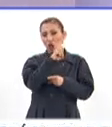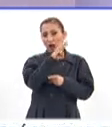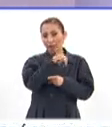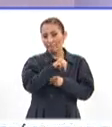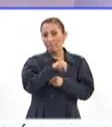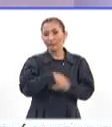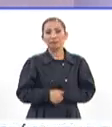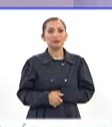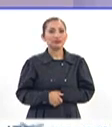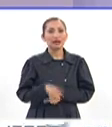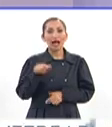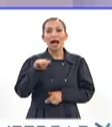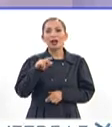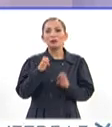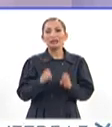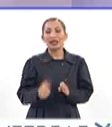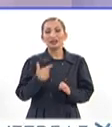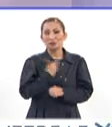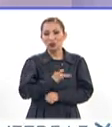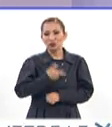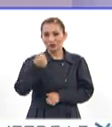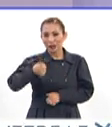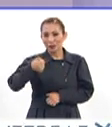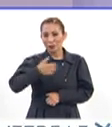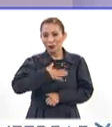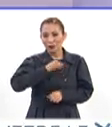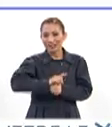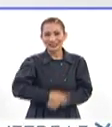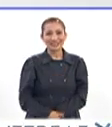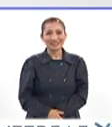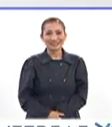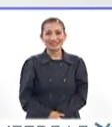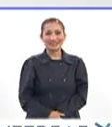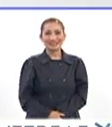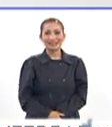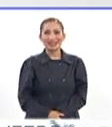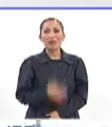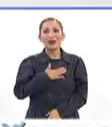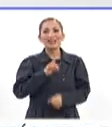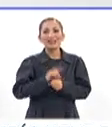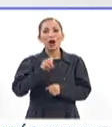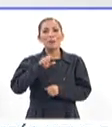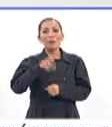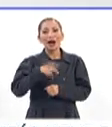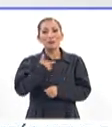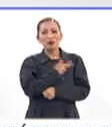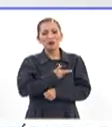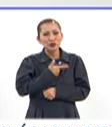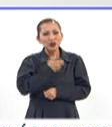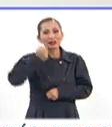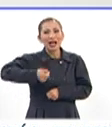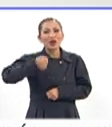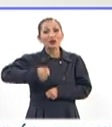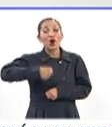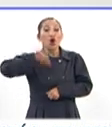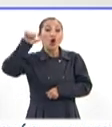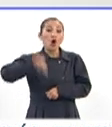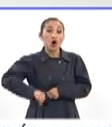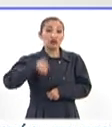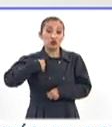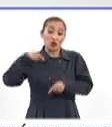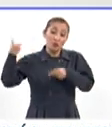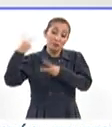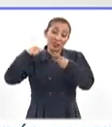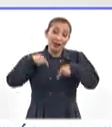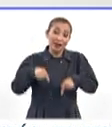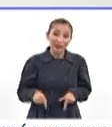Autónoma de México. Ana Cris, ¿cómo estás? Qué gusto saludarte. Buenos días. Muy buenos días, Omar, es un placer saludarte. Hoy pues me tocó